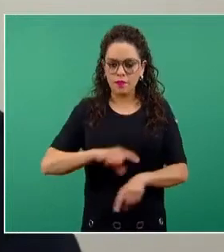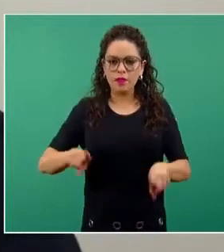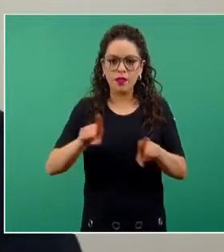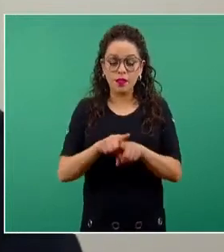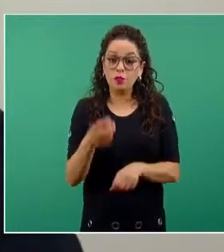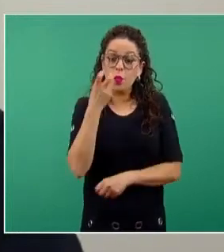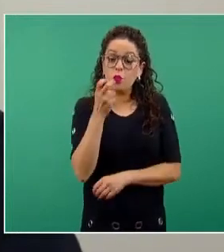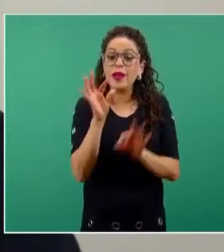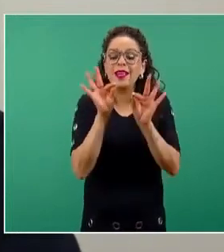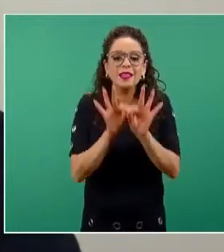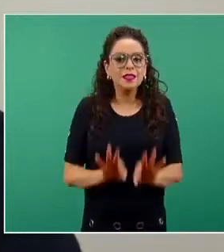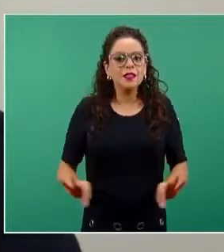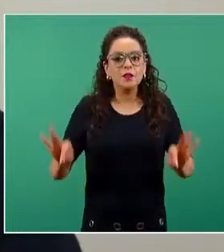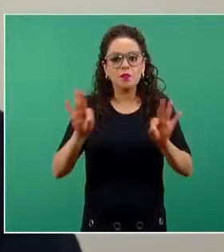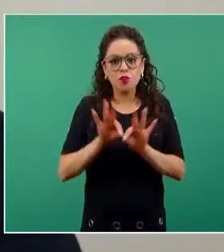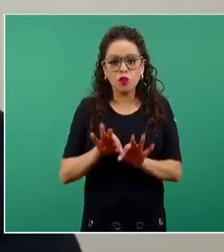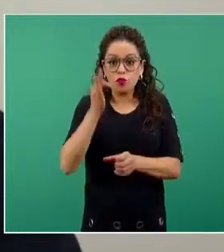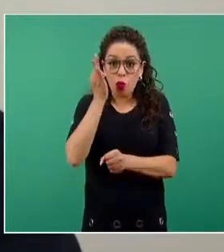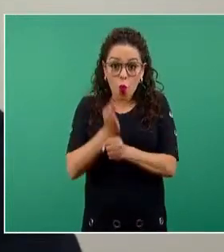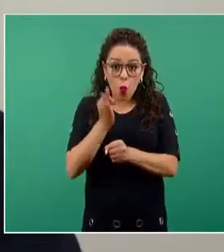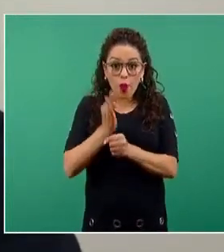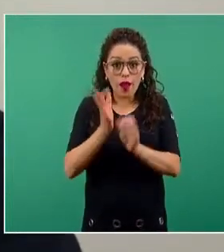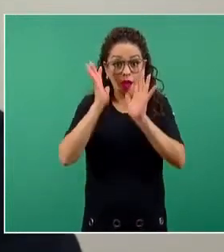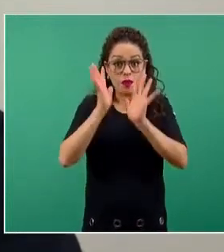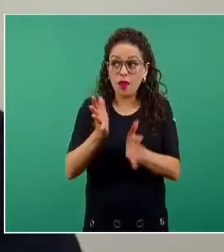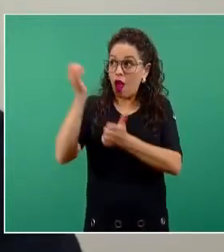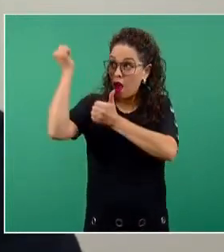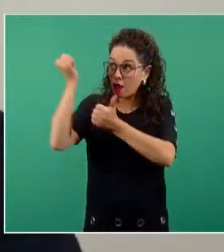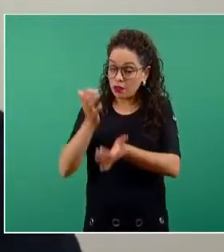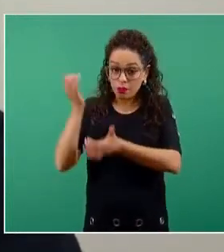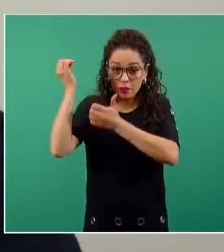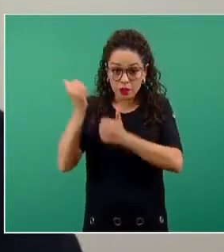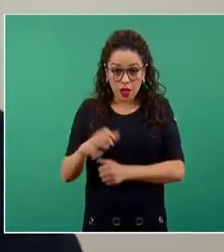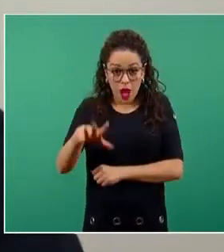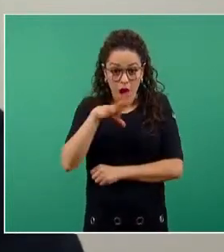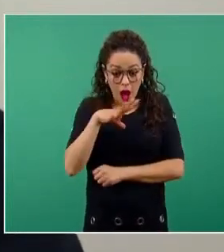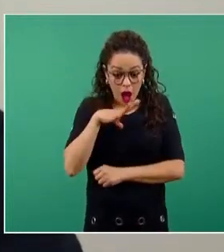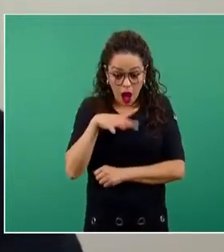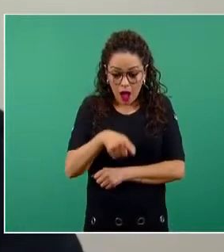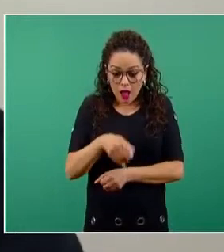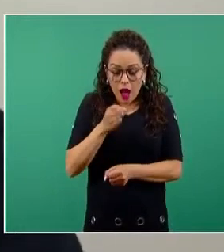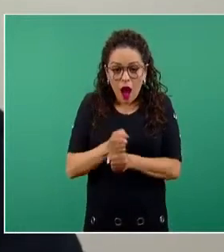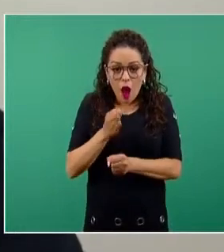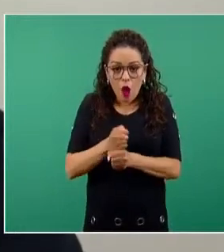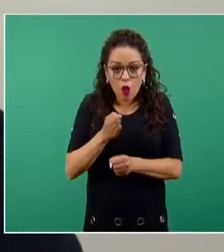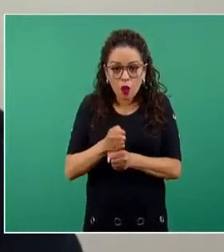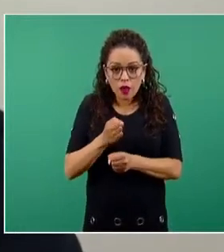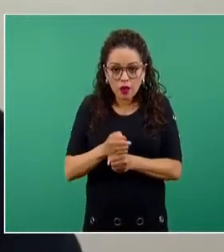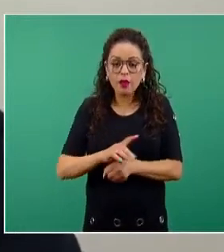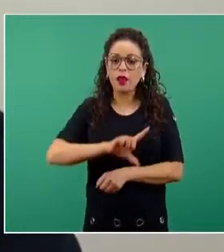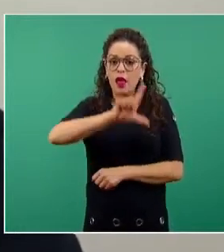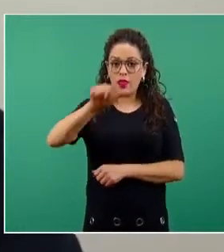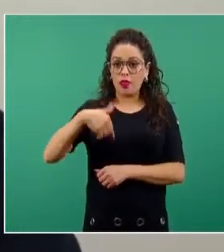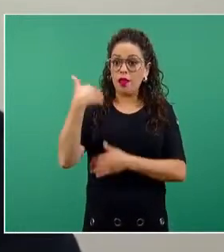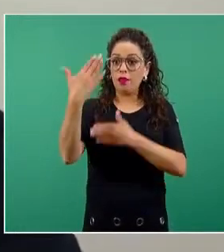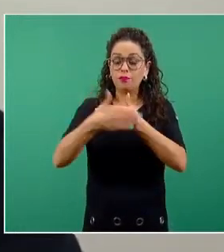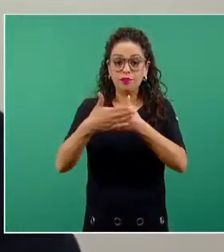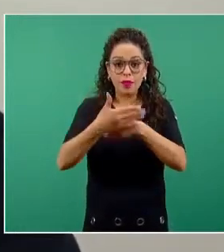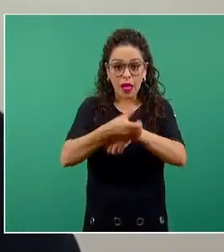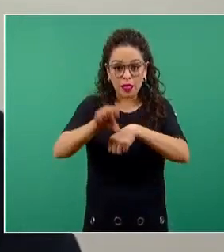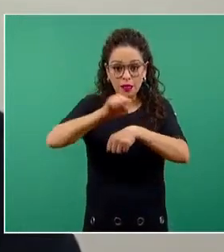con lo que vaya llegando en este momento, con lo que tengamos en este momento y lo que siga llegando en siguientes